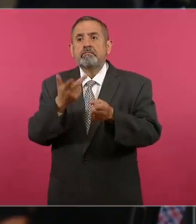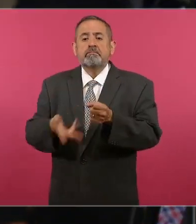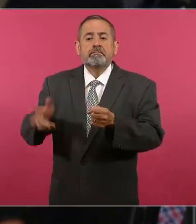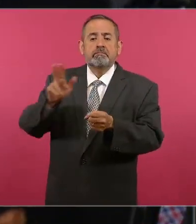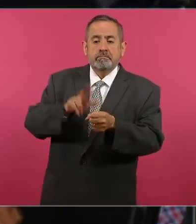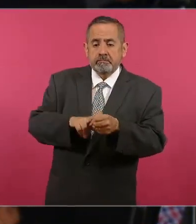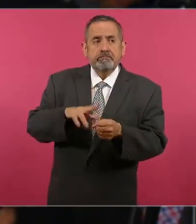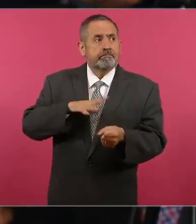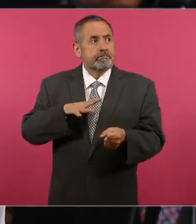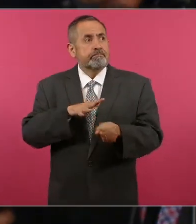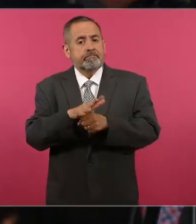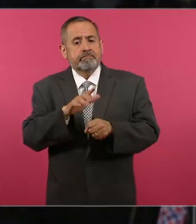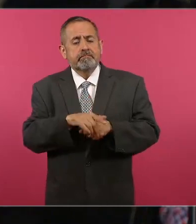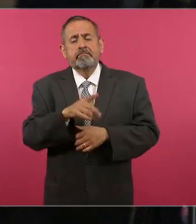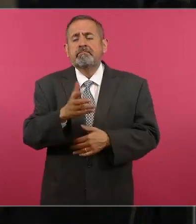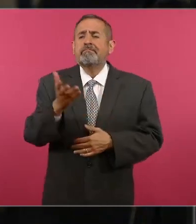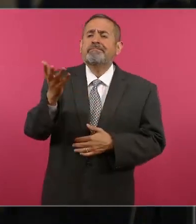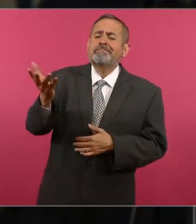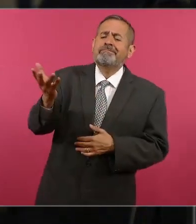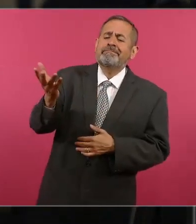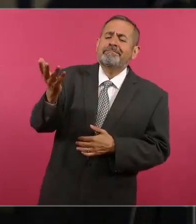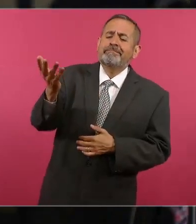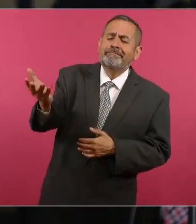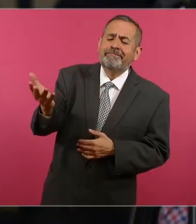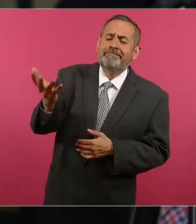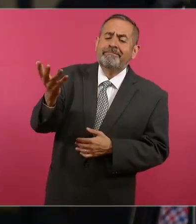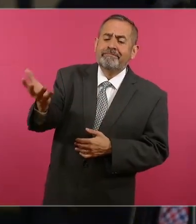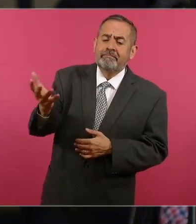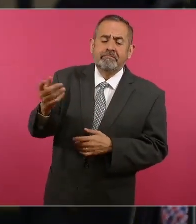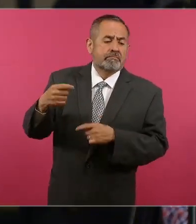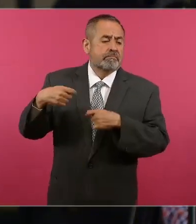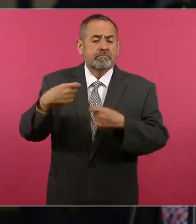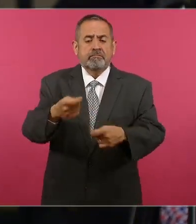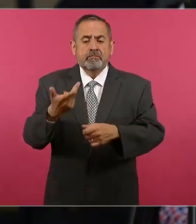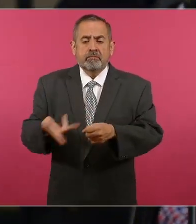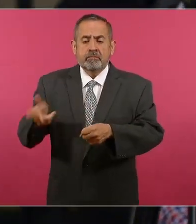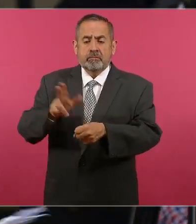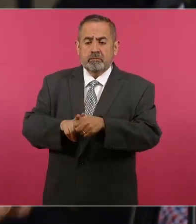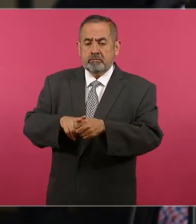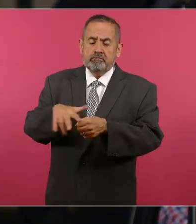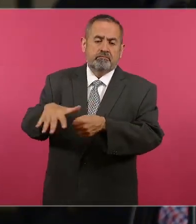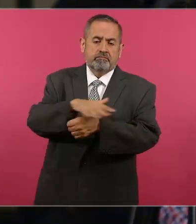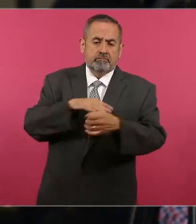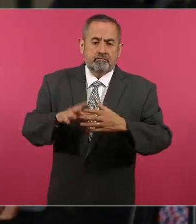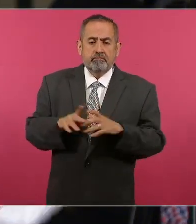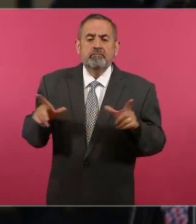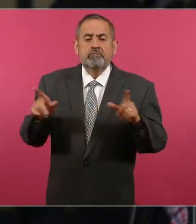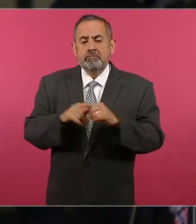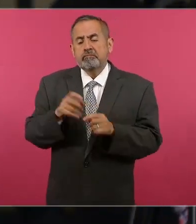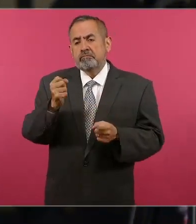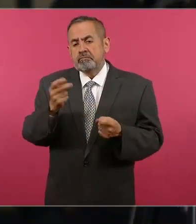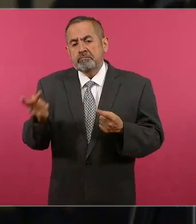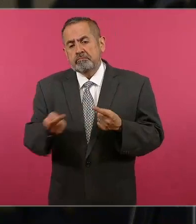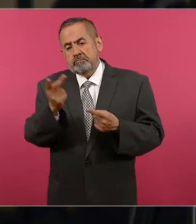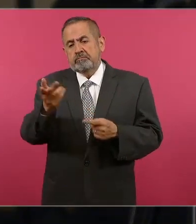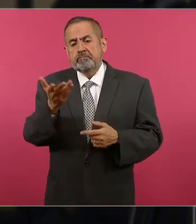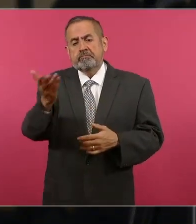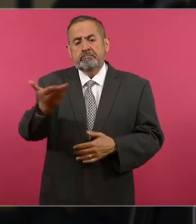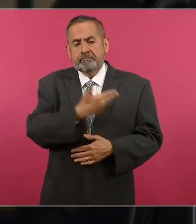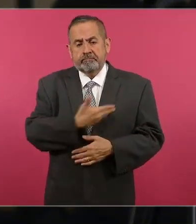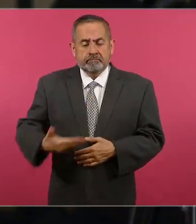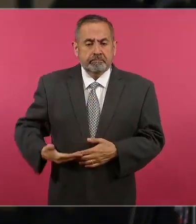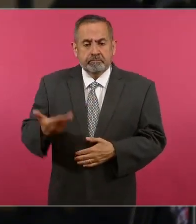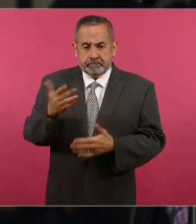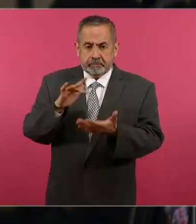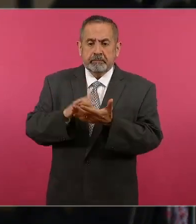desean, están con la mano pidiendo, ruegan por un hospital a gente. Esas son mis preguntas, presidente.